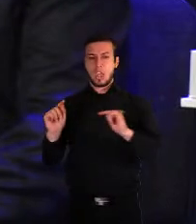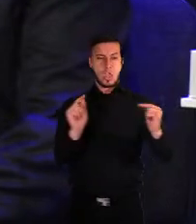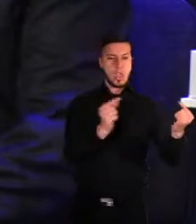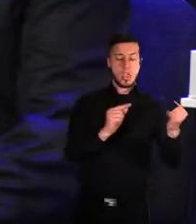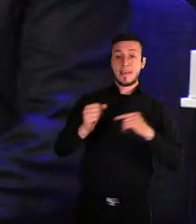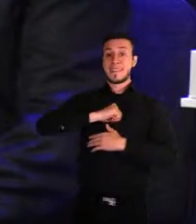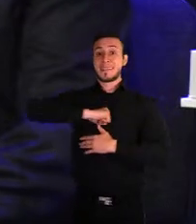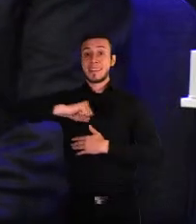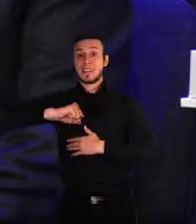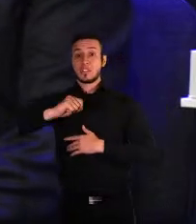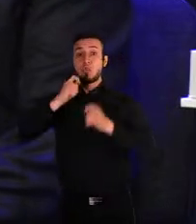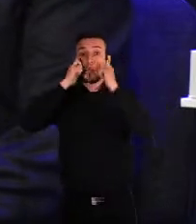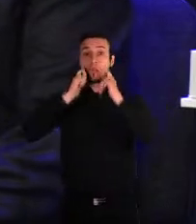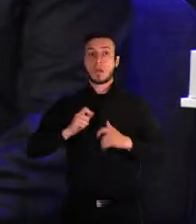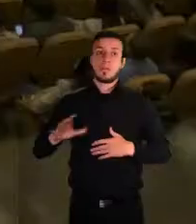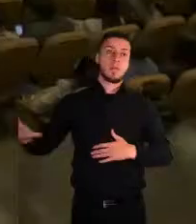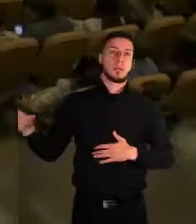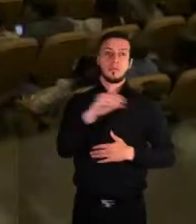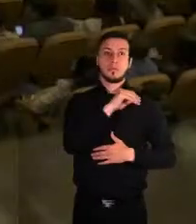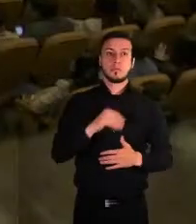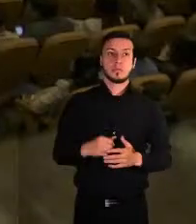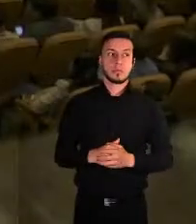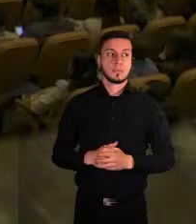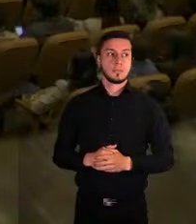derechos humanos para todos